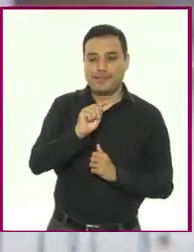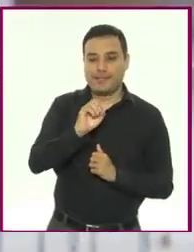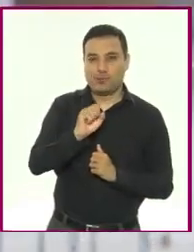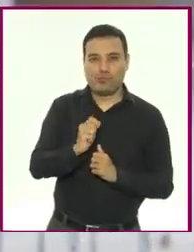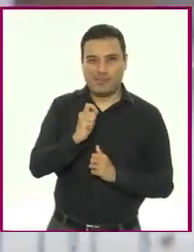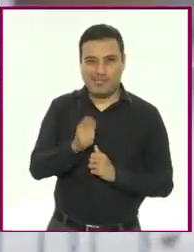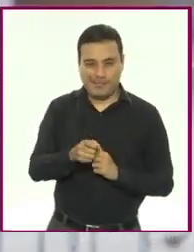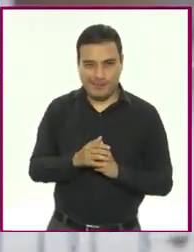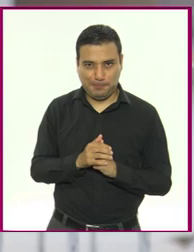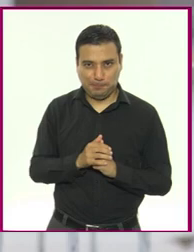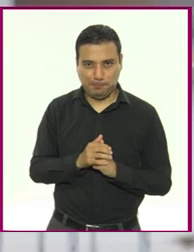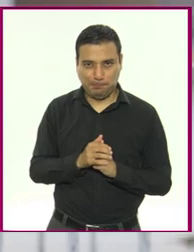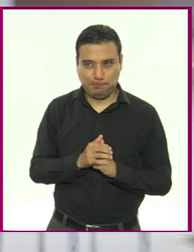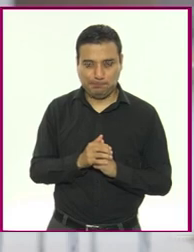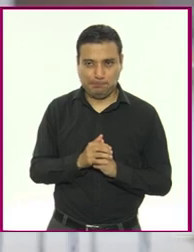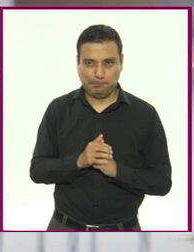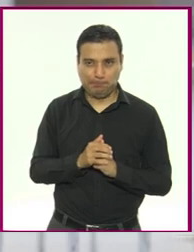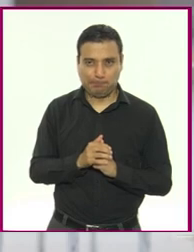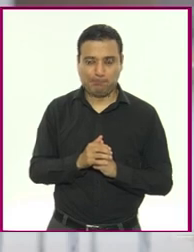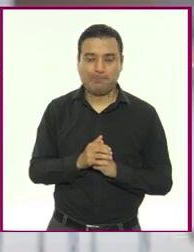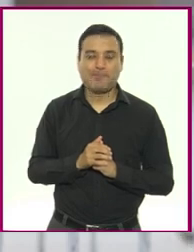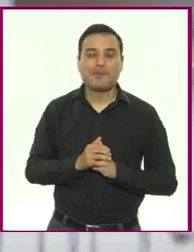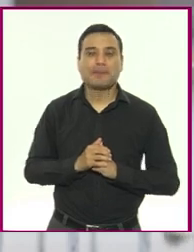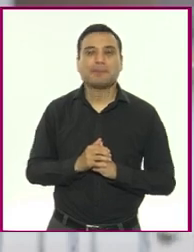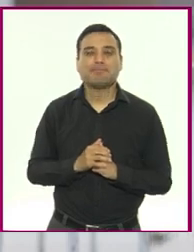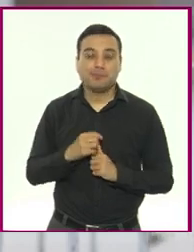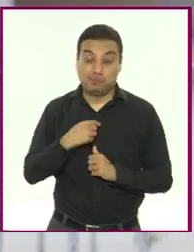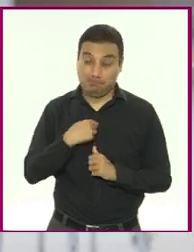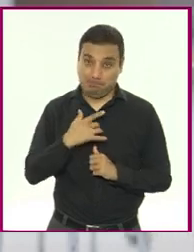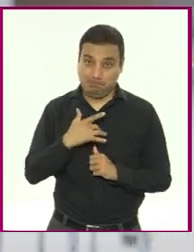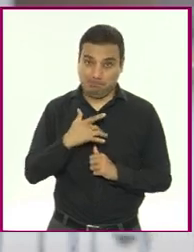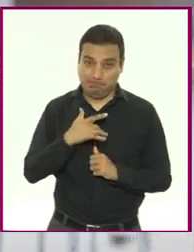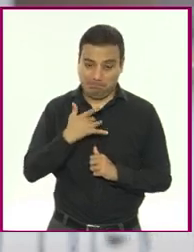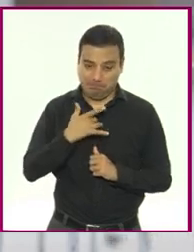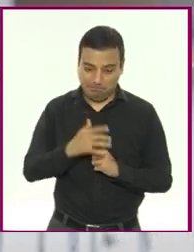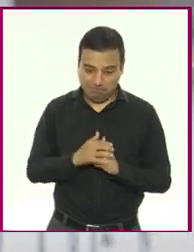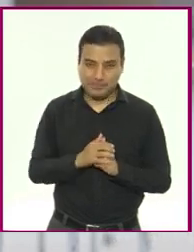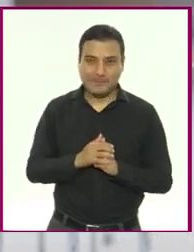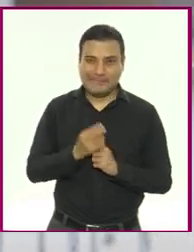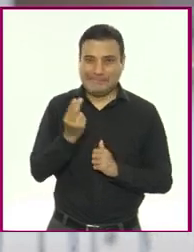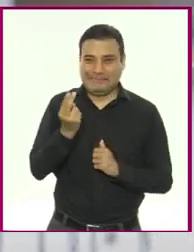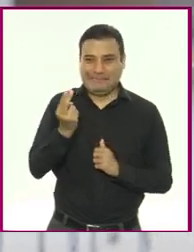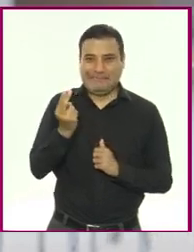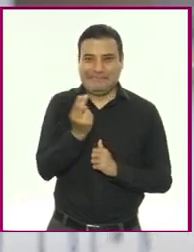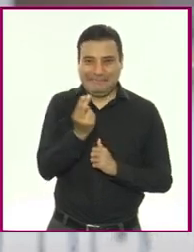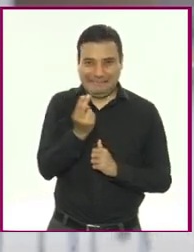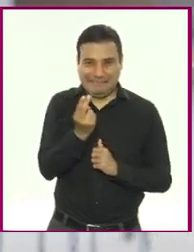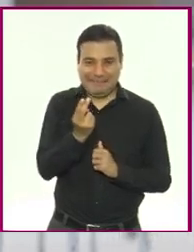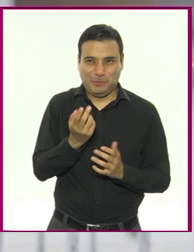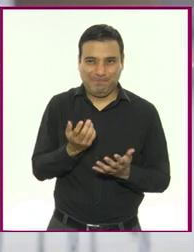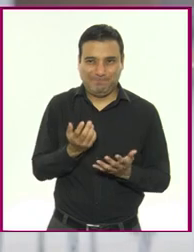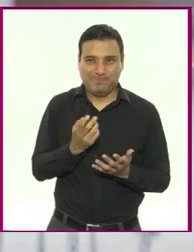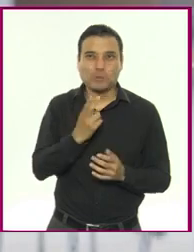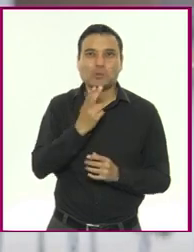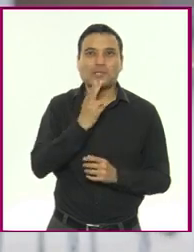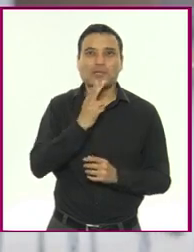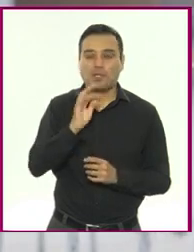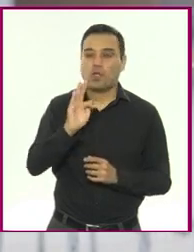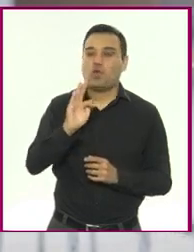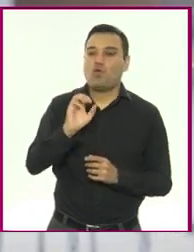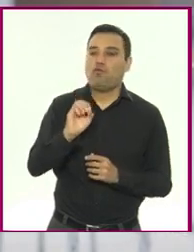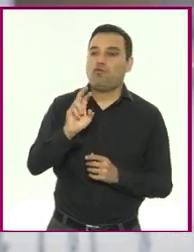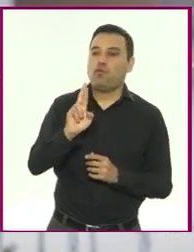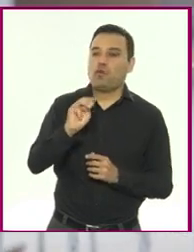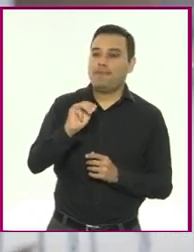observar o valorar es esta parte de llegar a un formato porque pues estamos